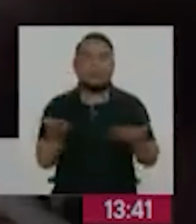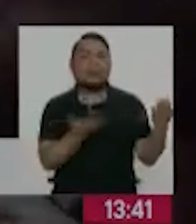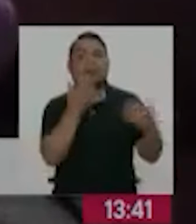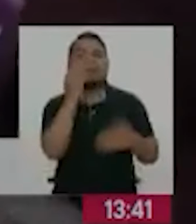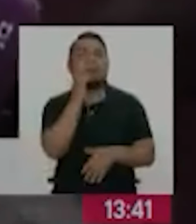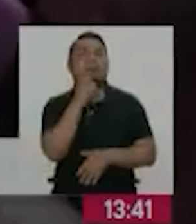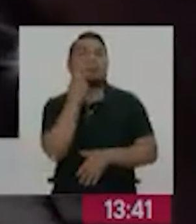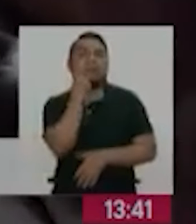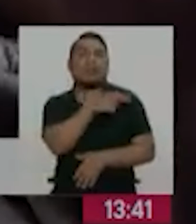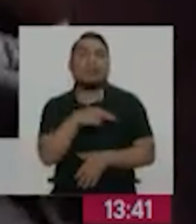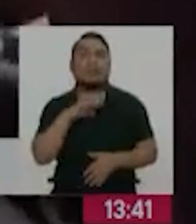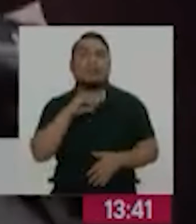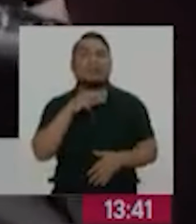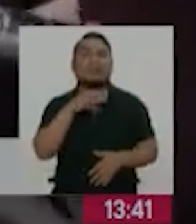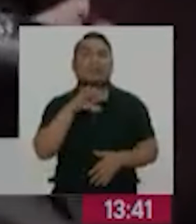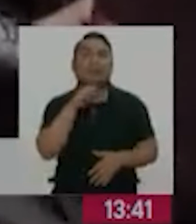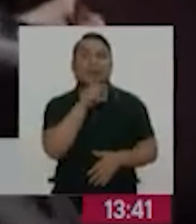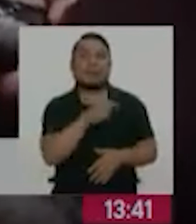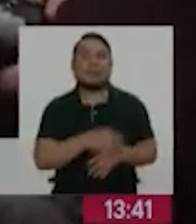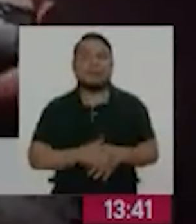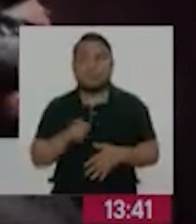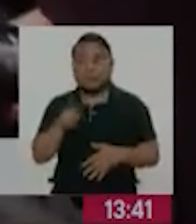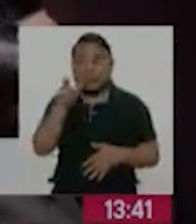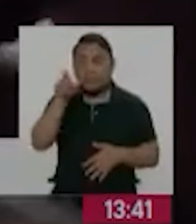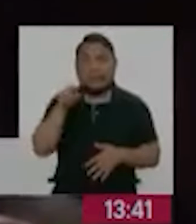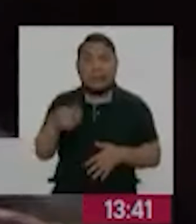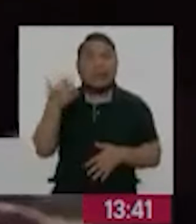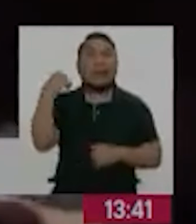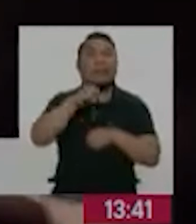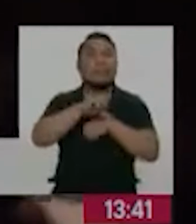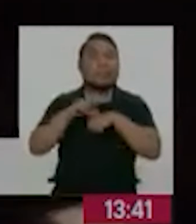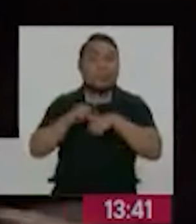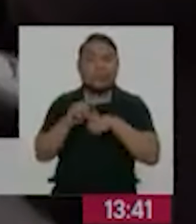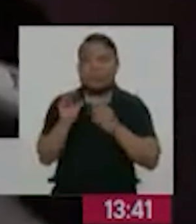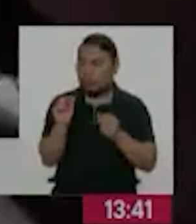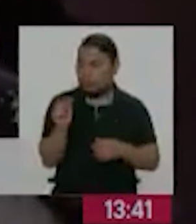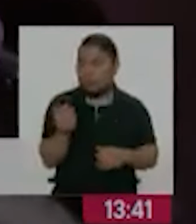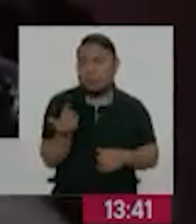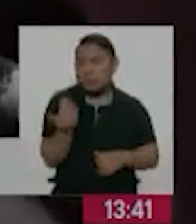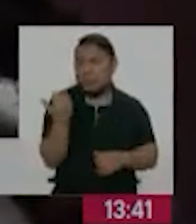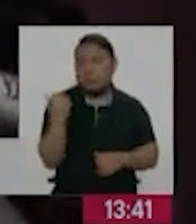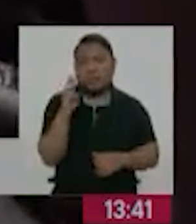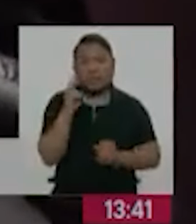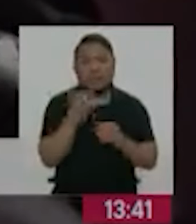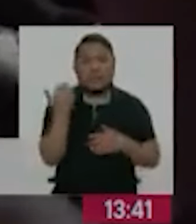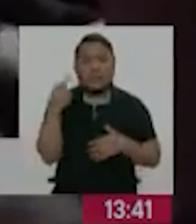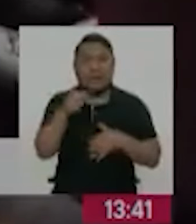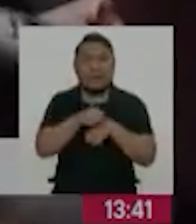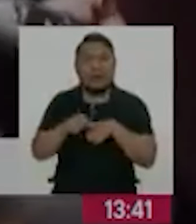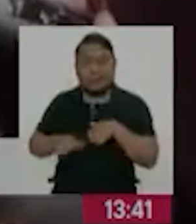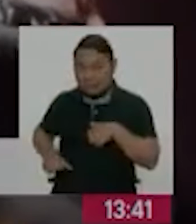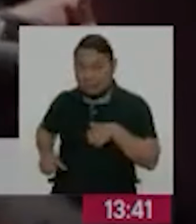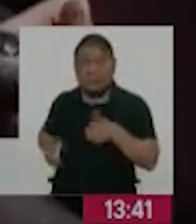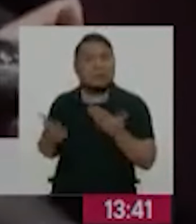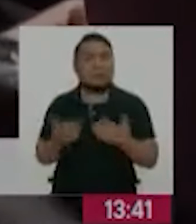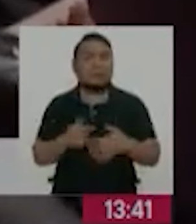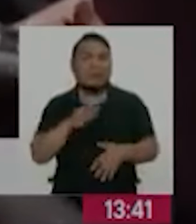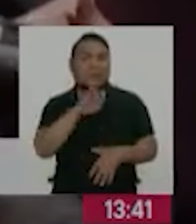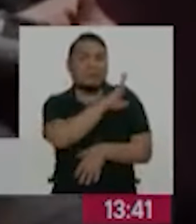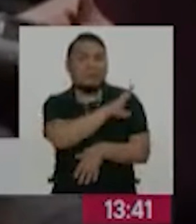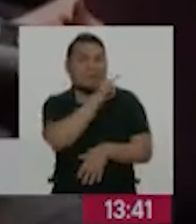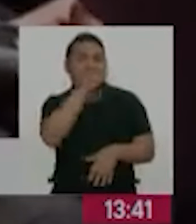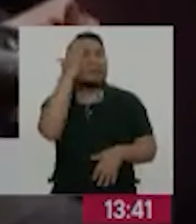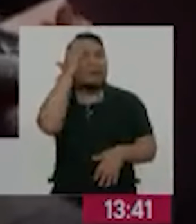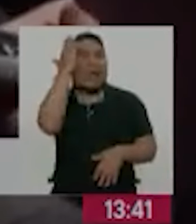Casimiro Ulloa y es una persona que había sido y operada hace unos dos días anteriores. Y la fiscalía ha